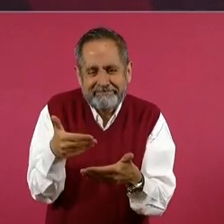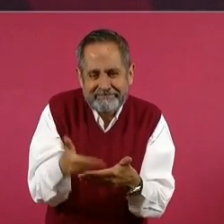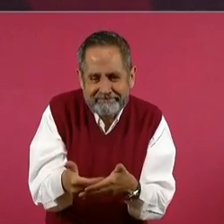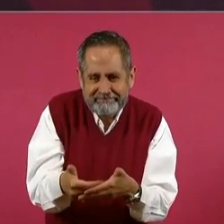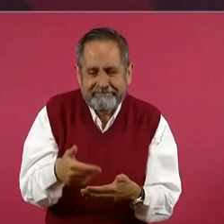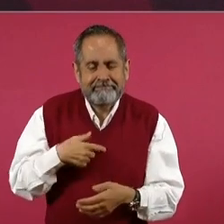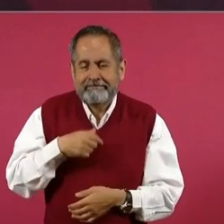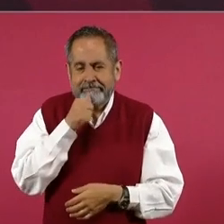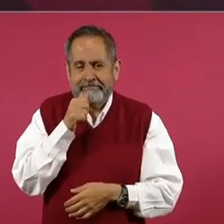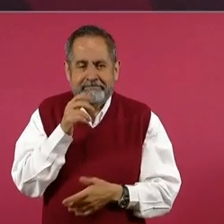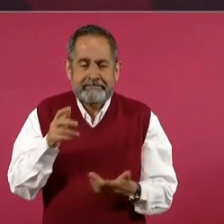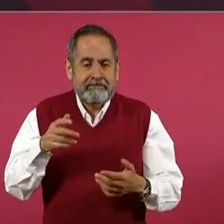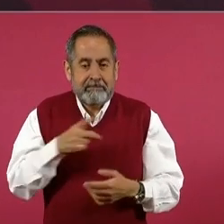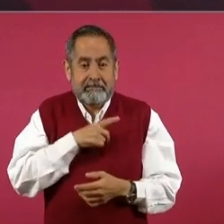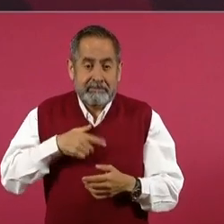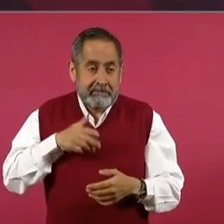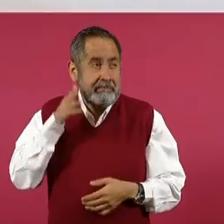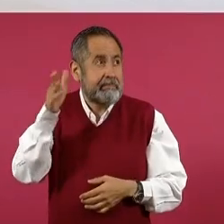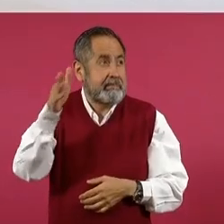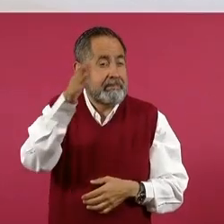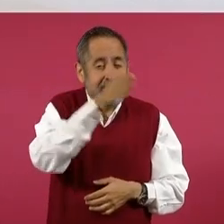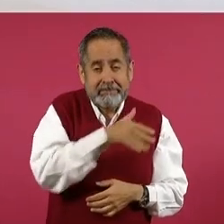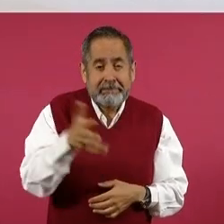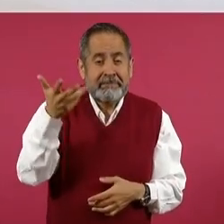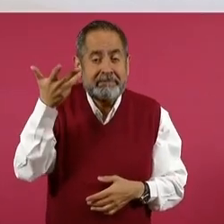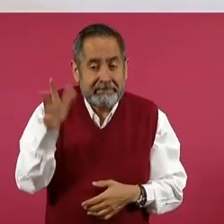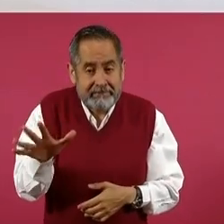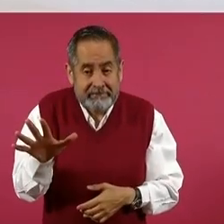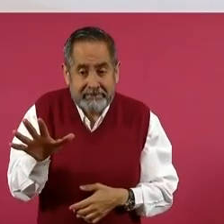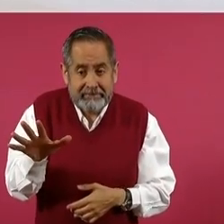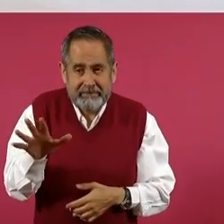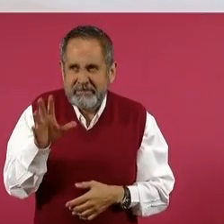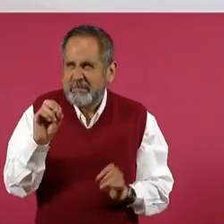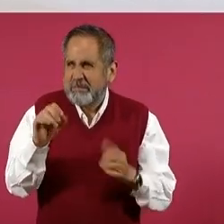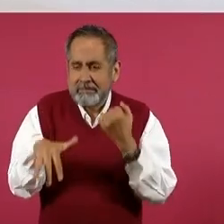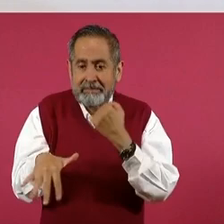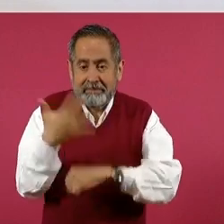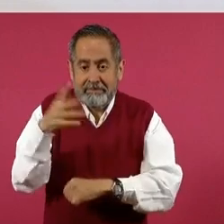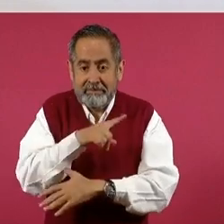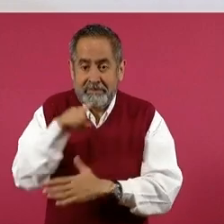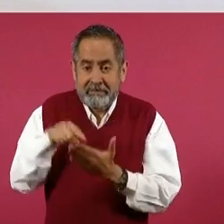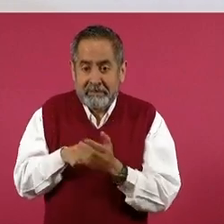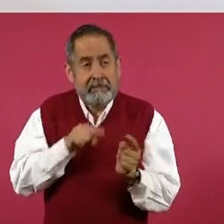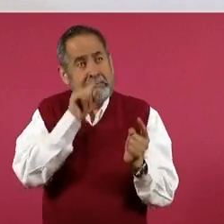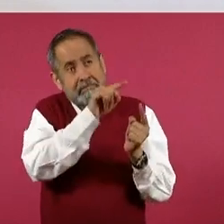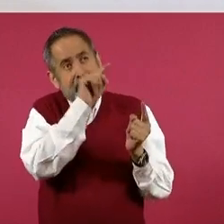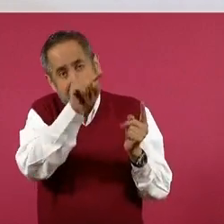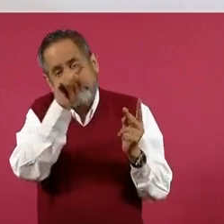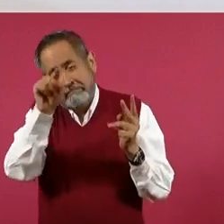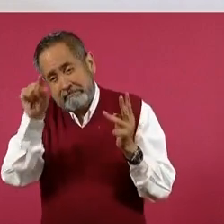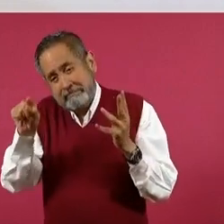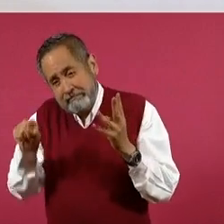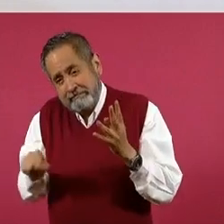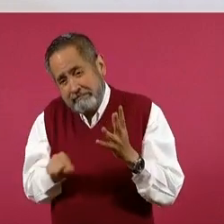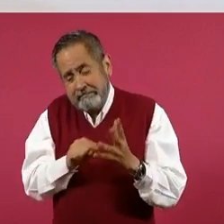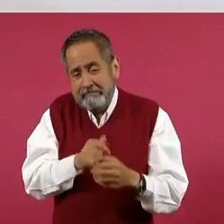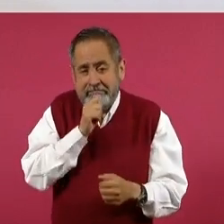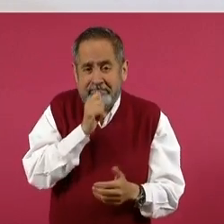tengo que ir a 10 o 15 sitios